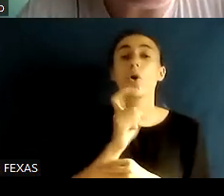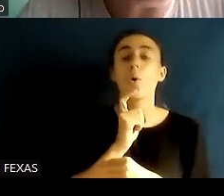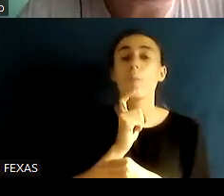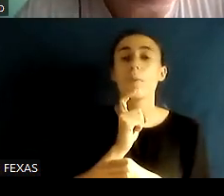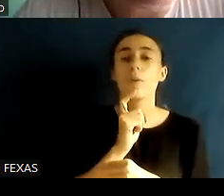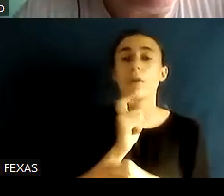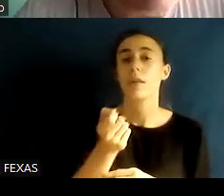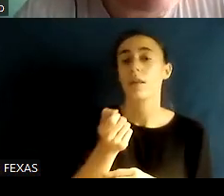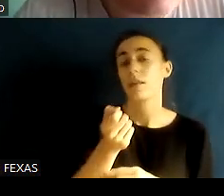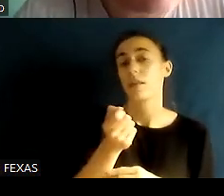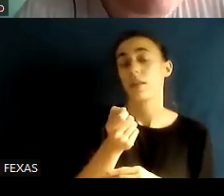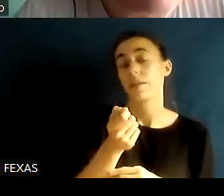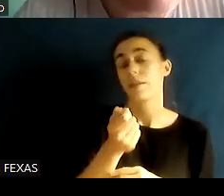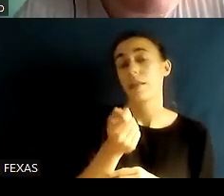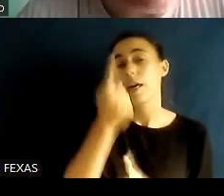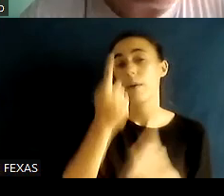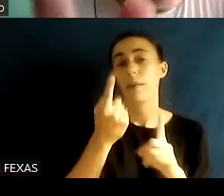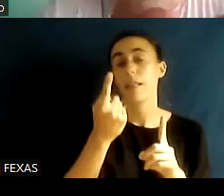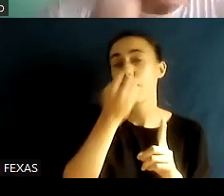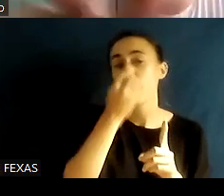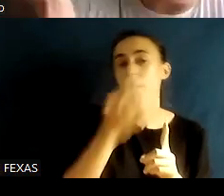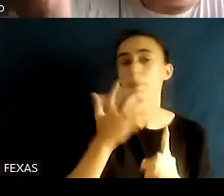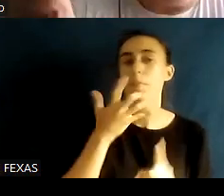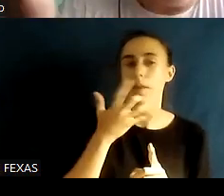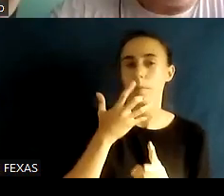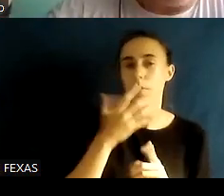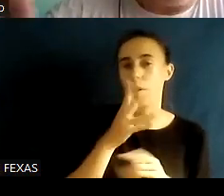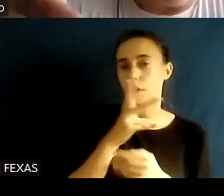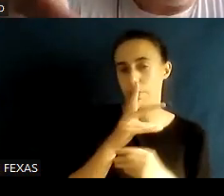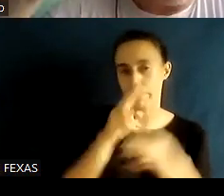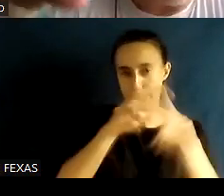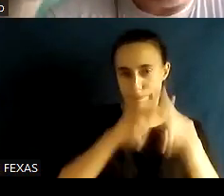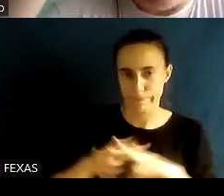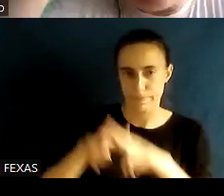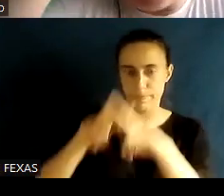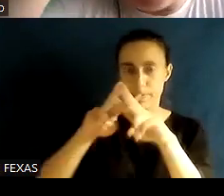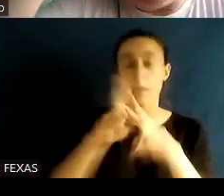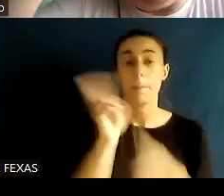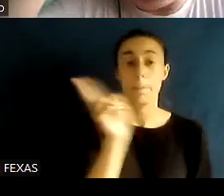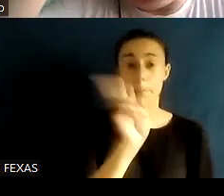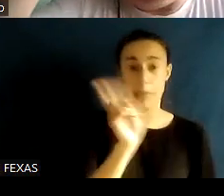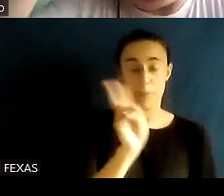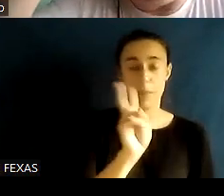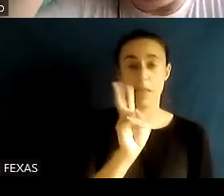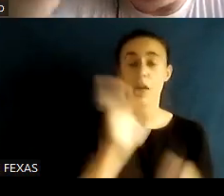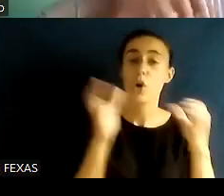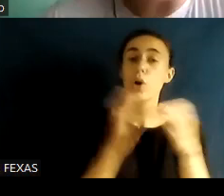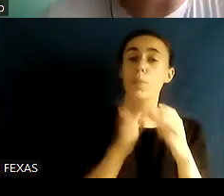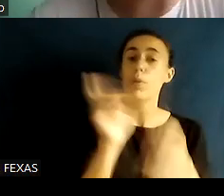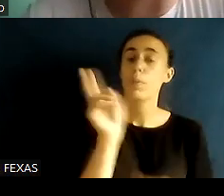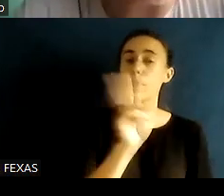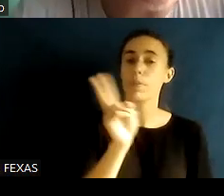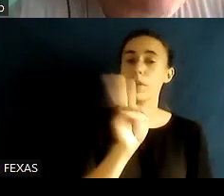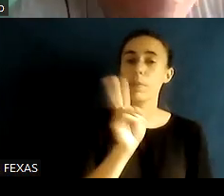venir bien. Por ejemplo, en el caso de la vitamina, vamos a revisar las vitaminas, sobre todo el grupo de las vitaminas,